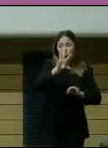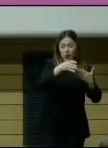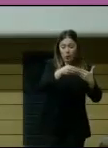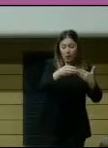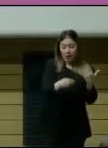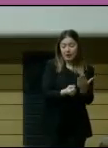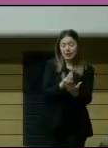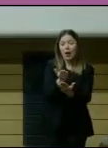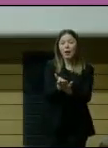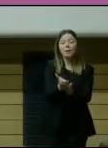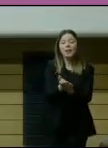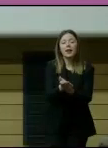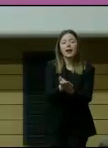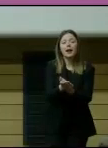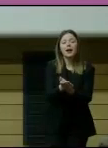habían